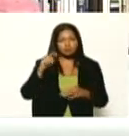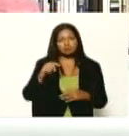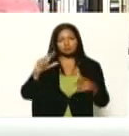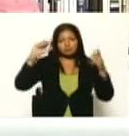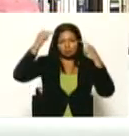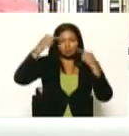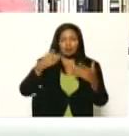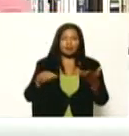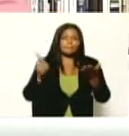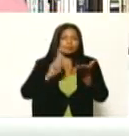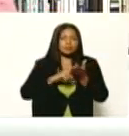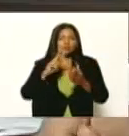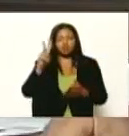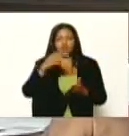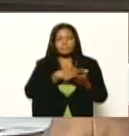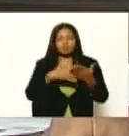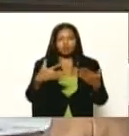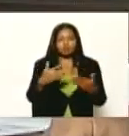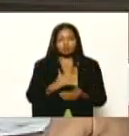dato? Vuelve a repetir, ¿dos millones?